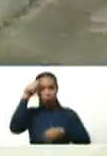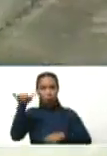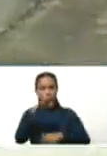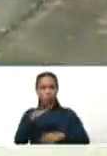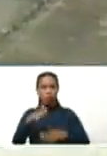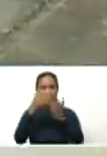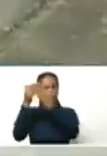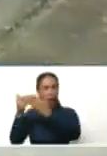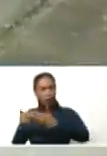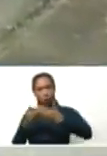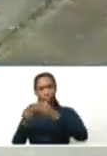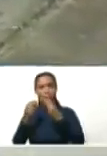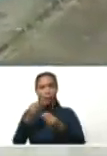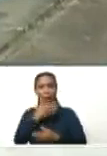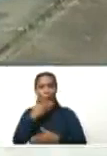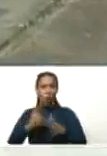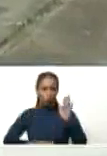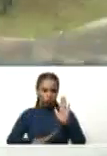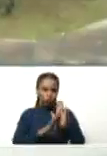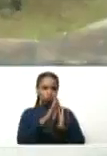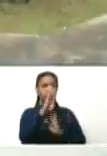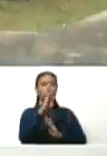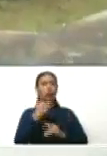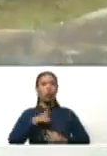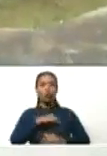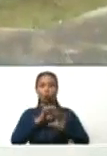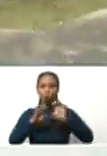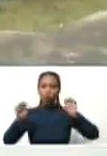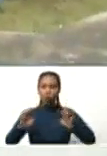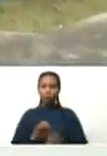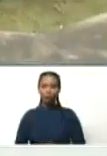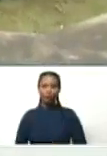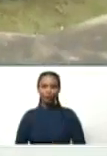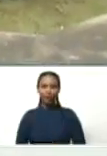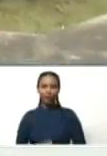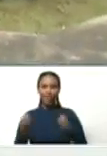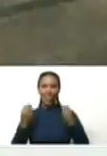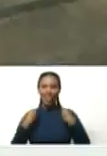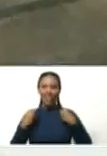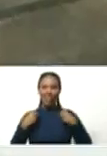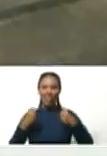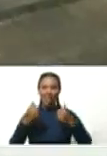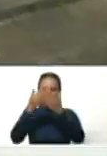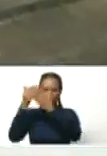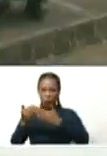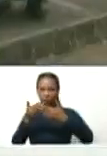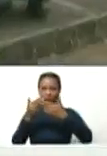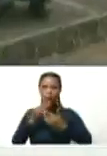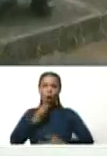los estudiantes, para mejorar y priorizar nuestra educación. ¡Que vivan los estudiantes!